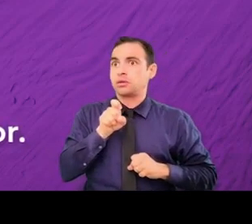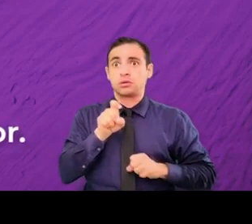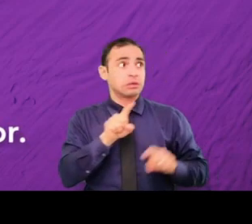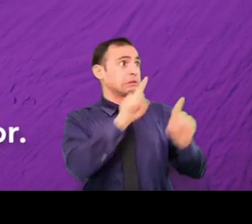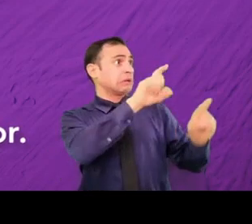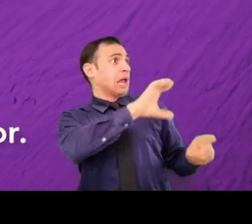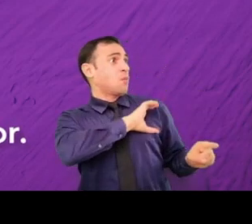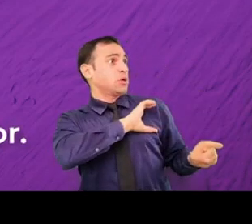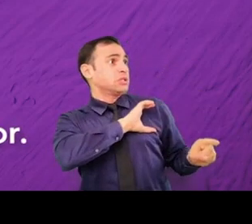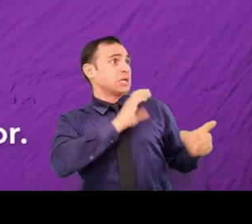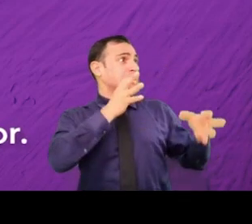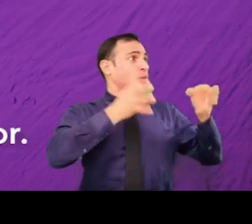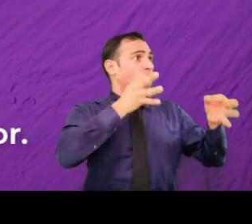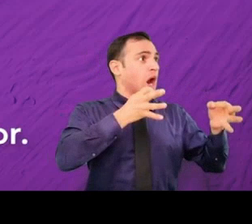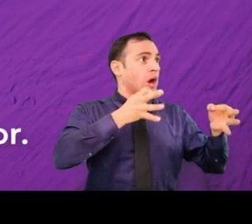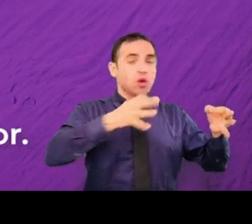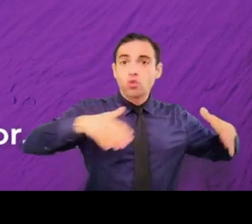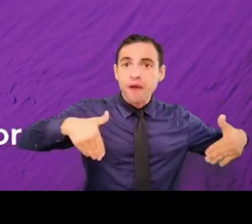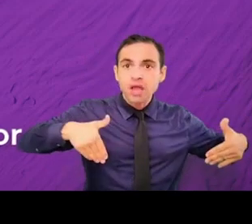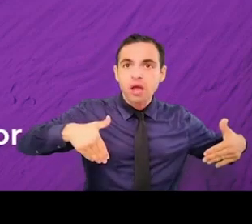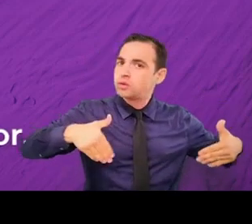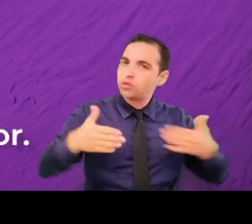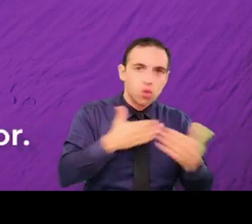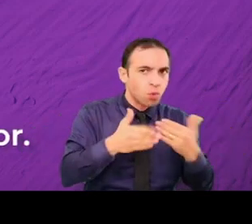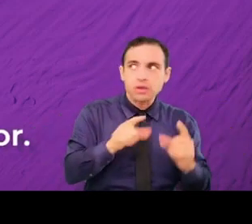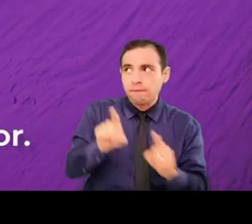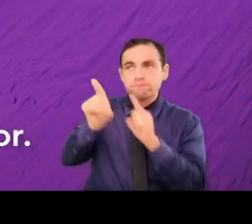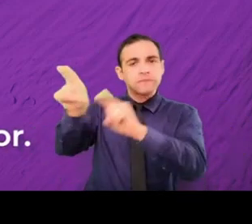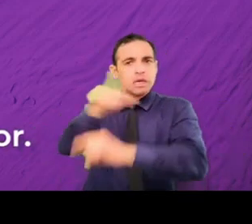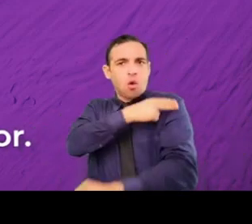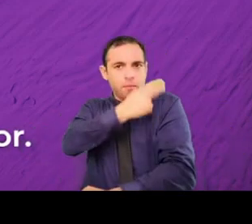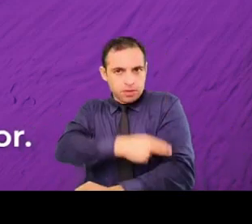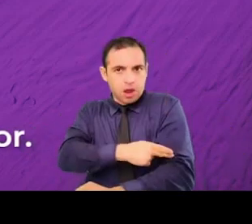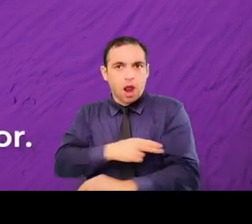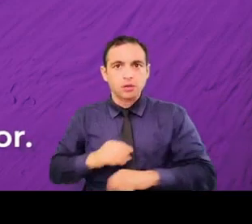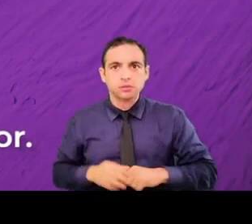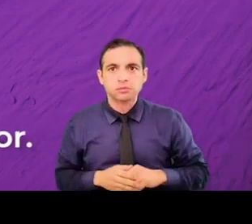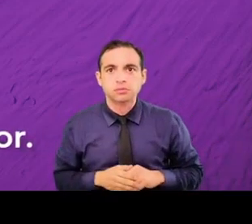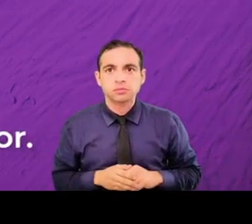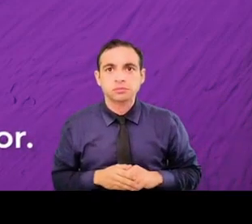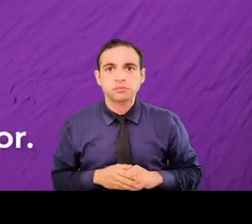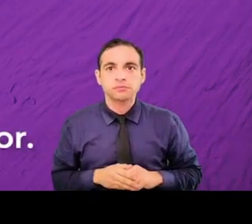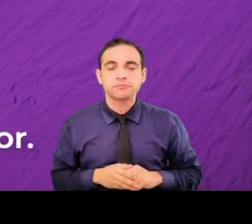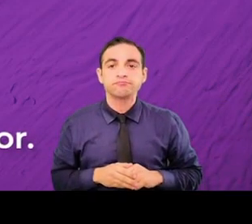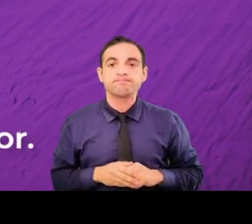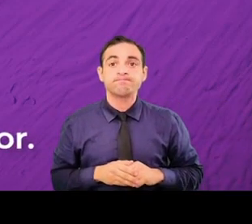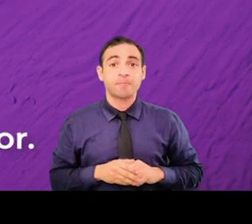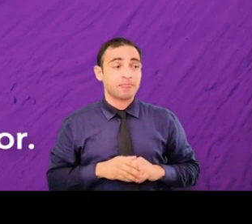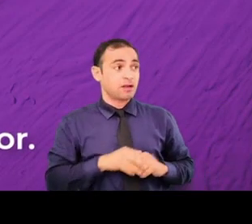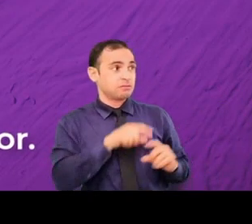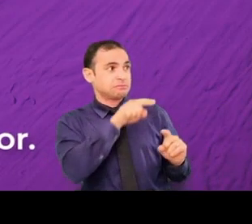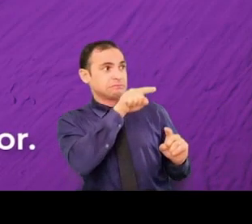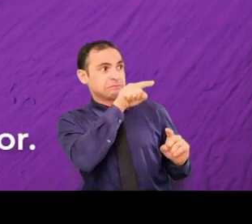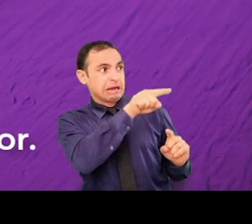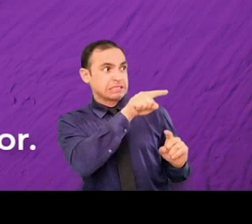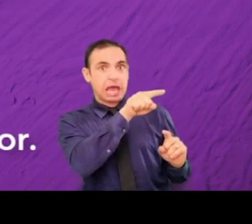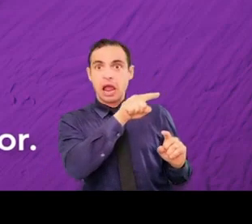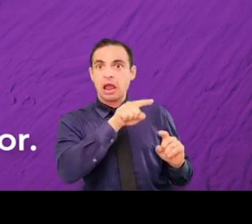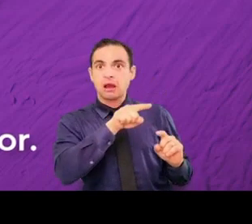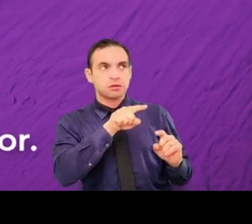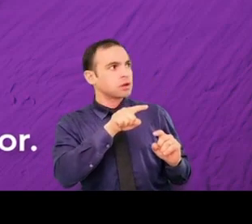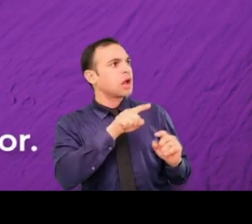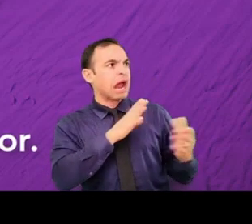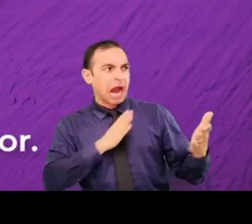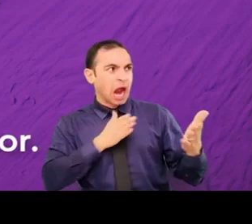o sexual aunque no haya radicado una orden de protección o una querella radicar una orden de protección o querella Porque algo criminales